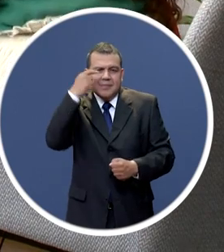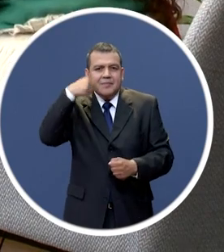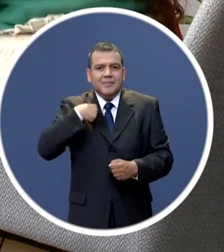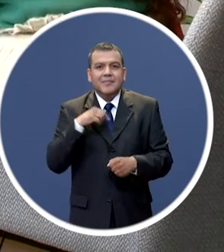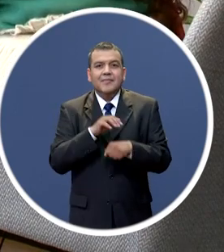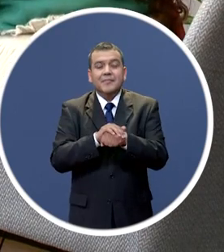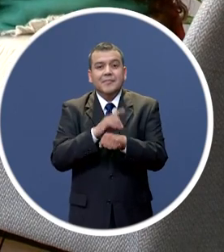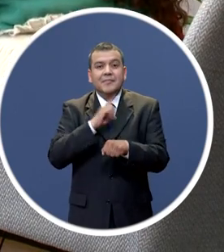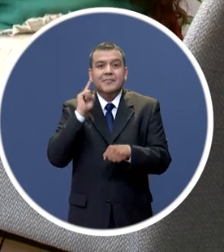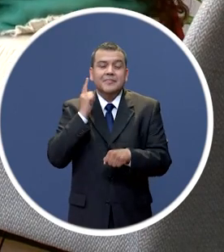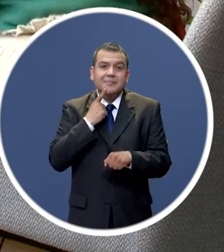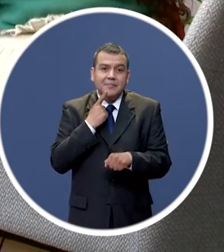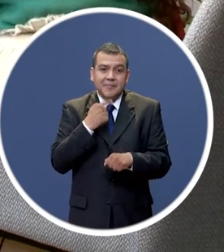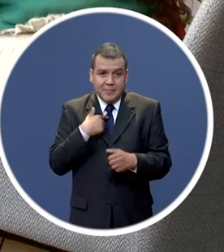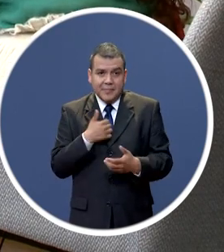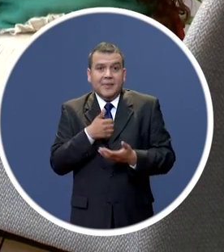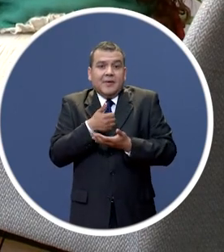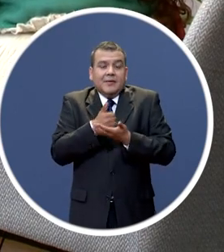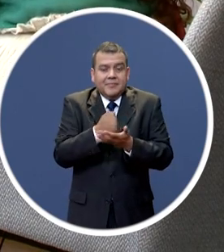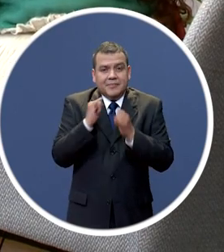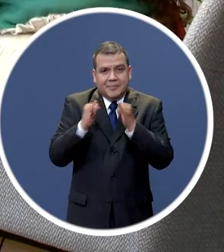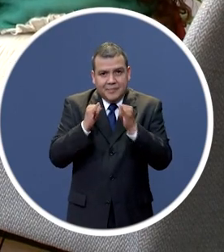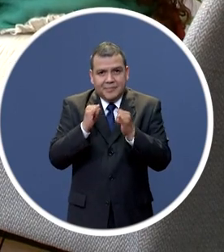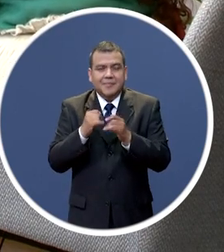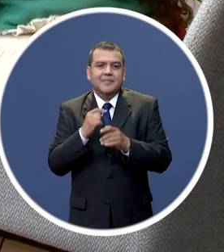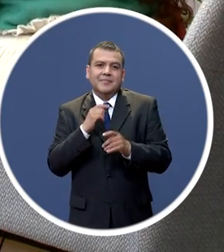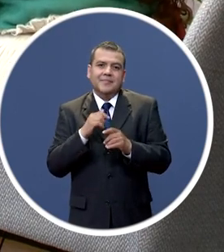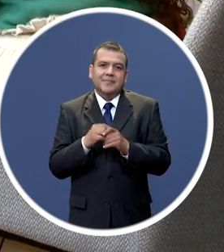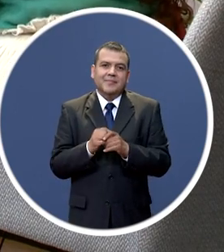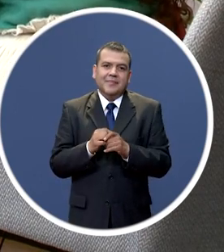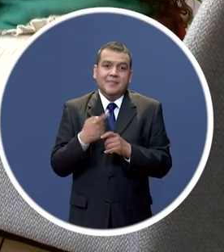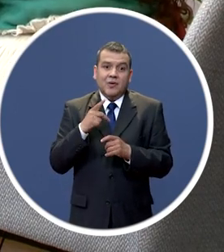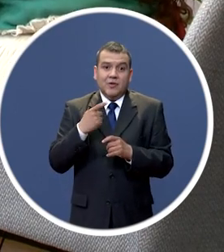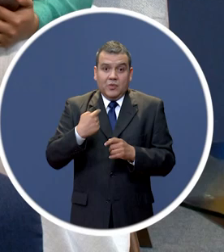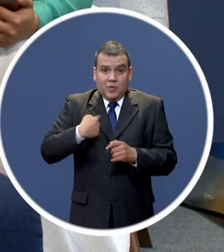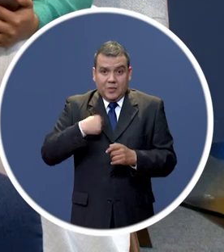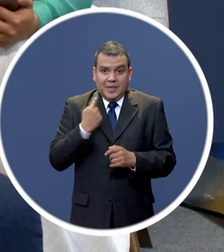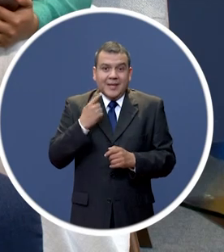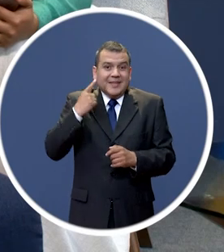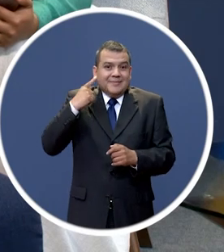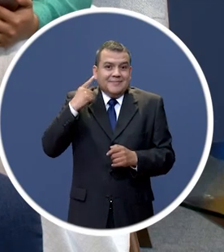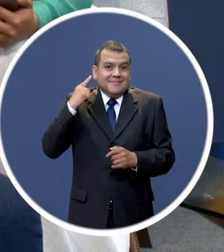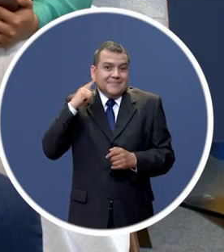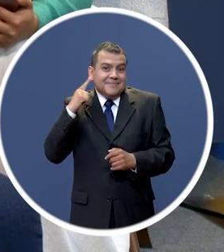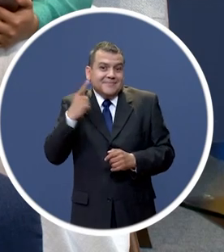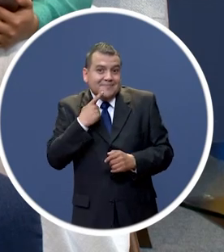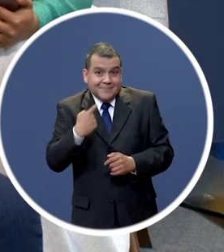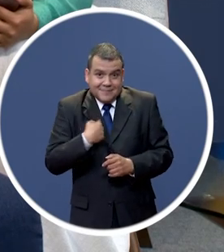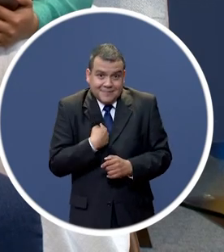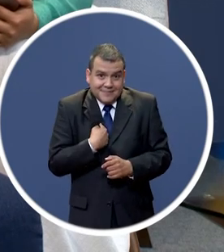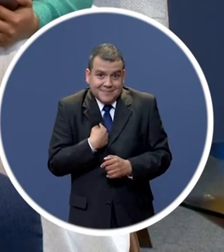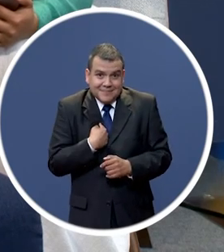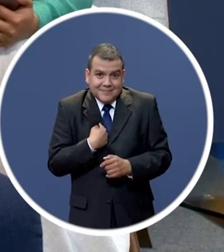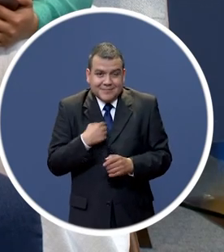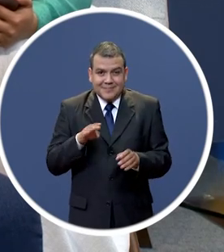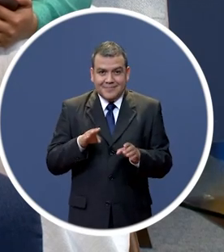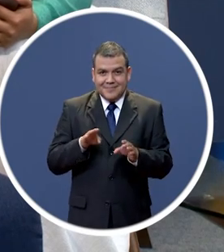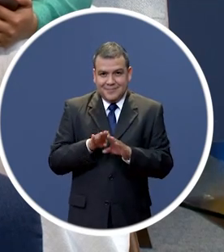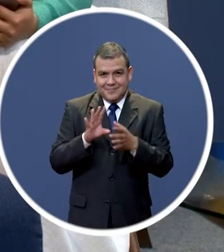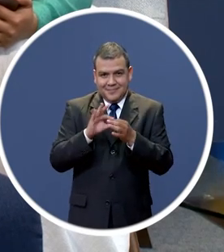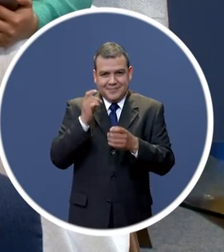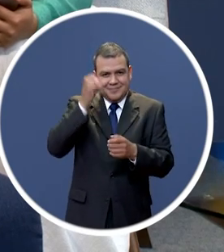amigo de la comunidad sorda. Colaboramos como intérpretes, aunque quizá ser sordo así en ese sentido cultural, como explicaba hace rato,